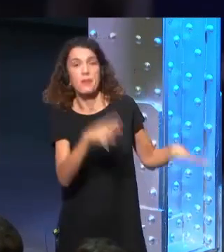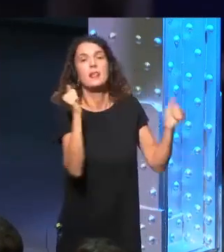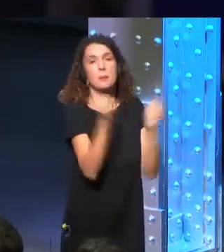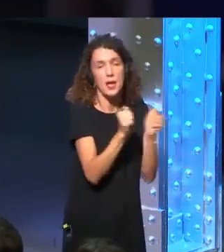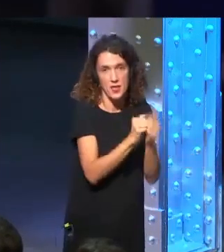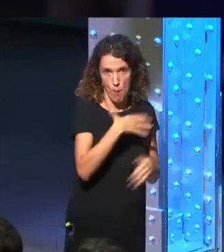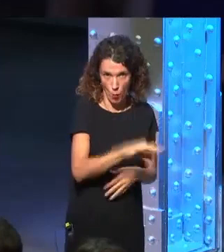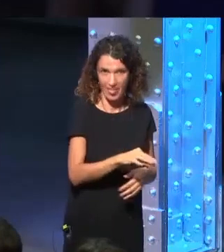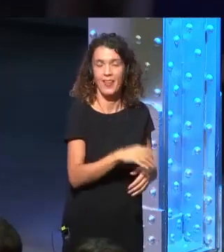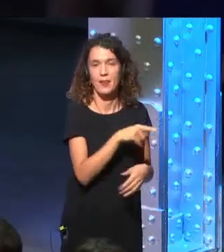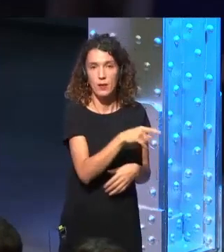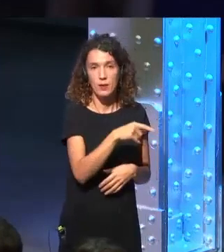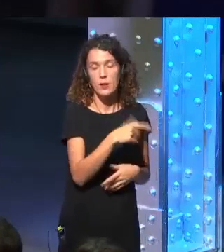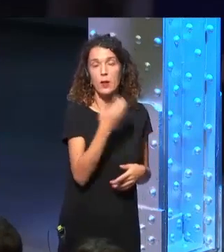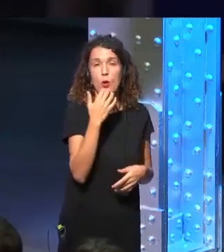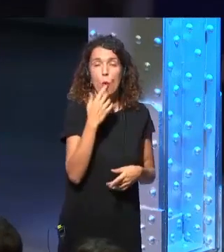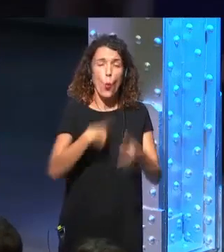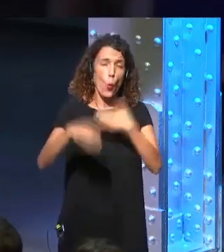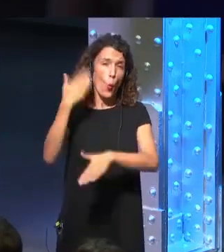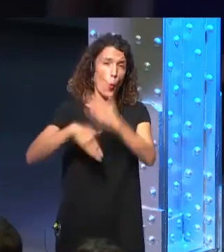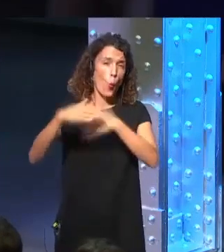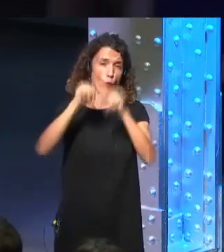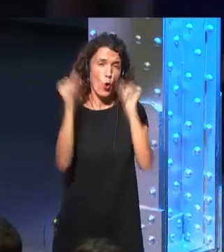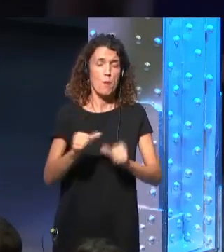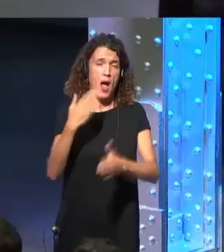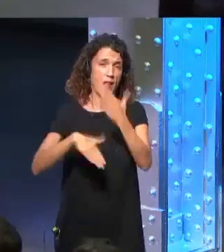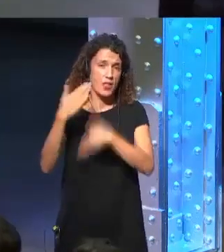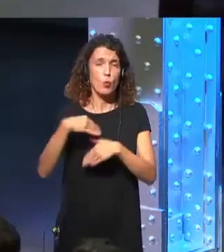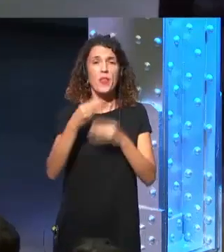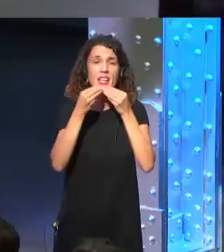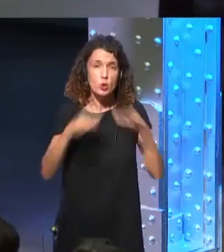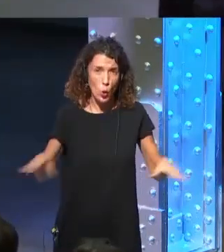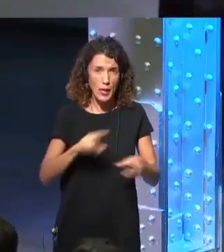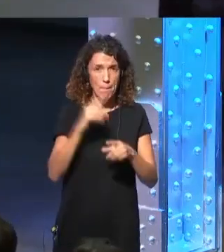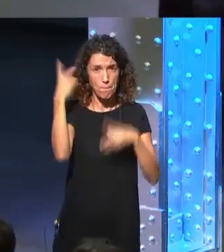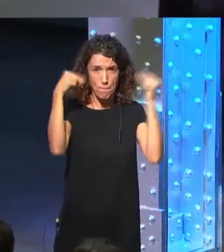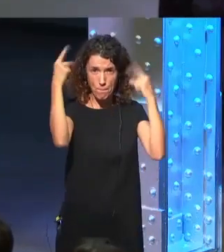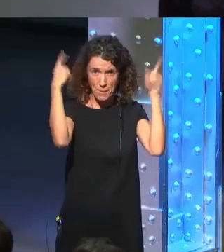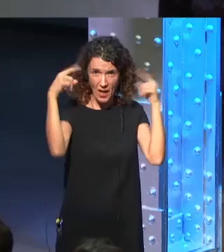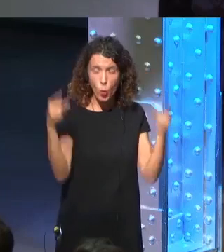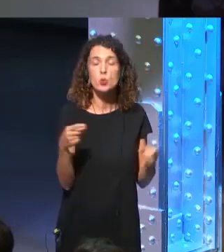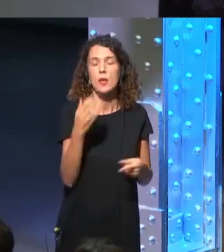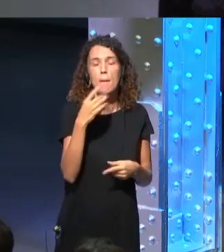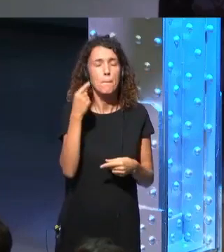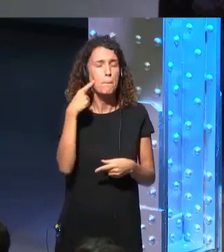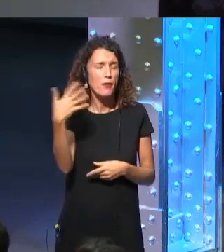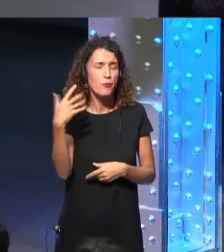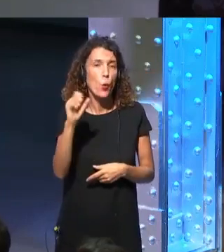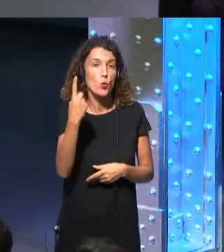en piedra. Hay muchas versiones antiguas de la historia de Medusa, una muy